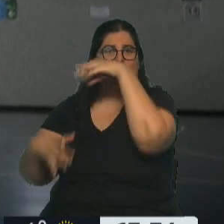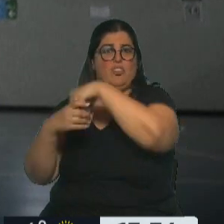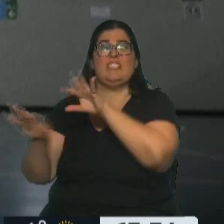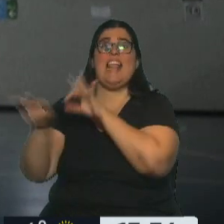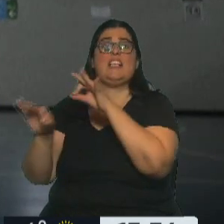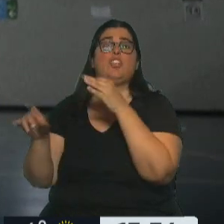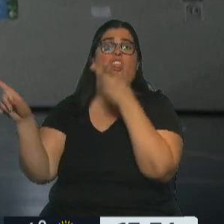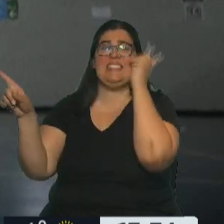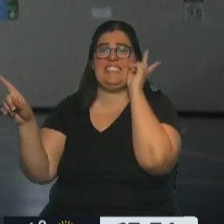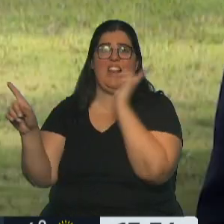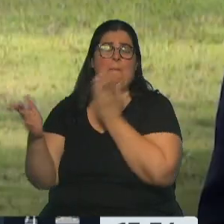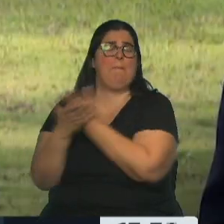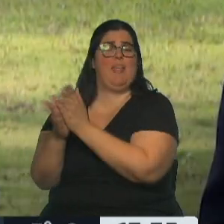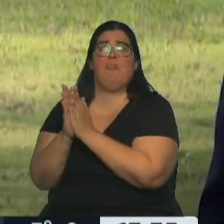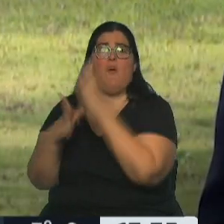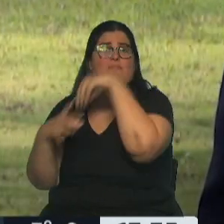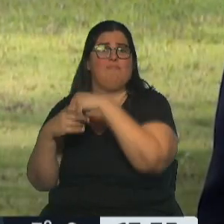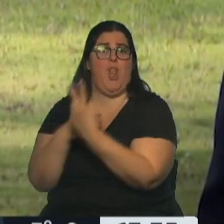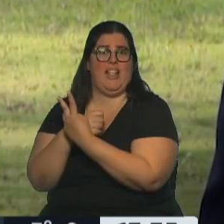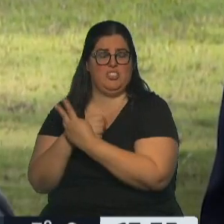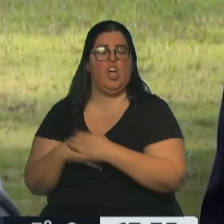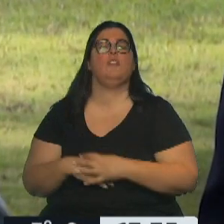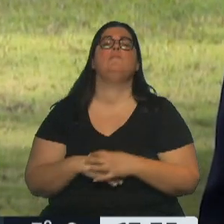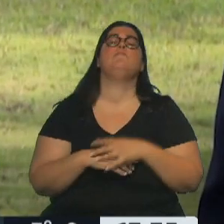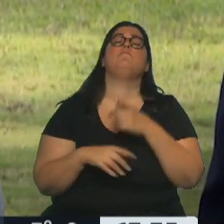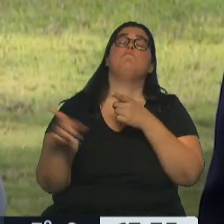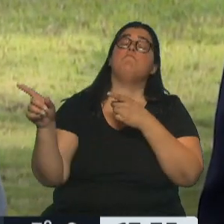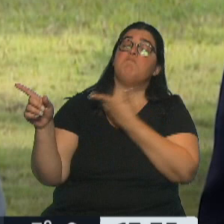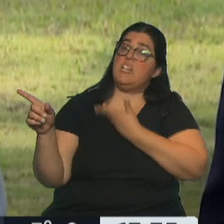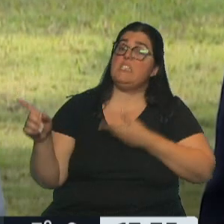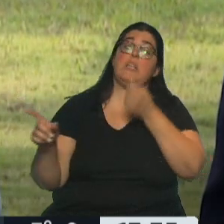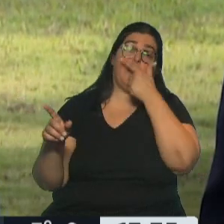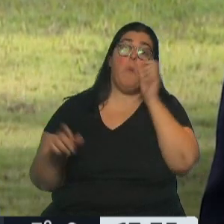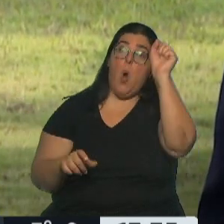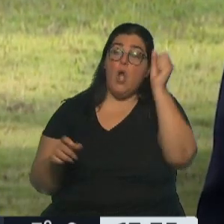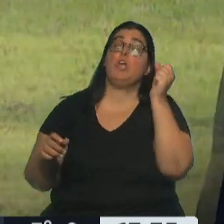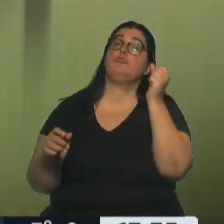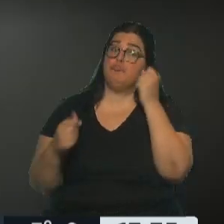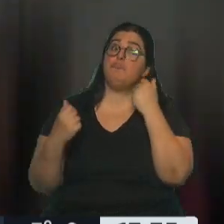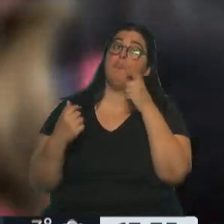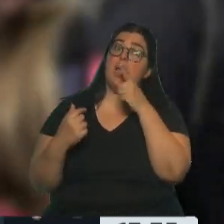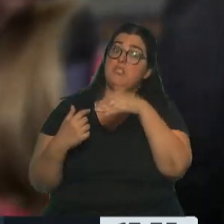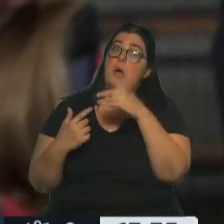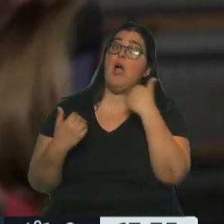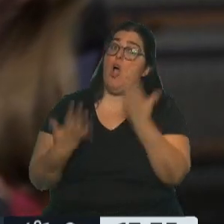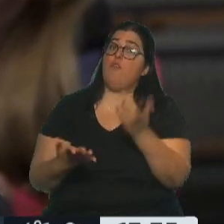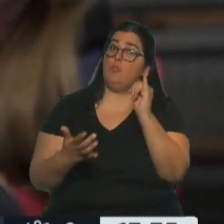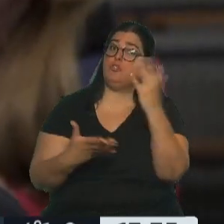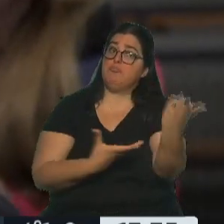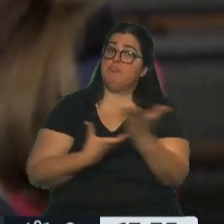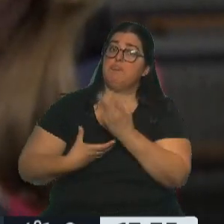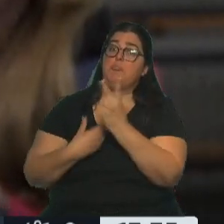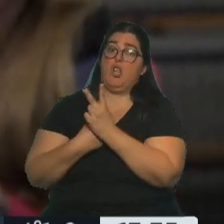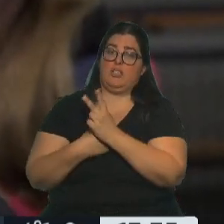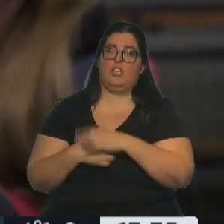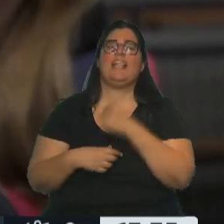selección. Por lo pronto, todo indica que el presidente Boric estaría dispuesto a otorgarles el asilo. Queremos ser una diabla